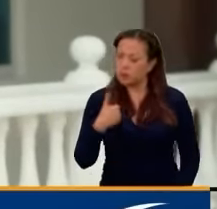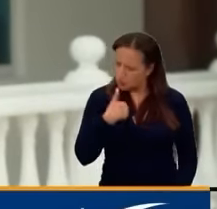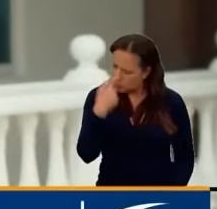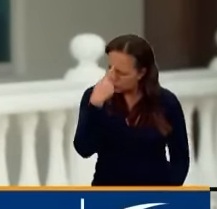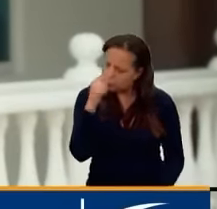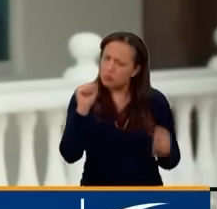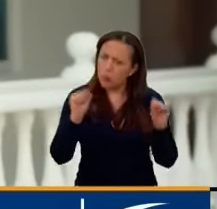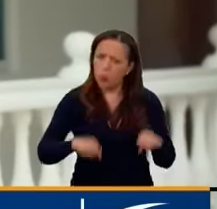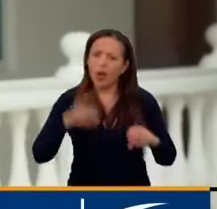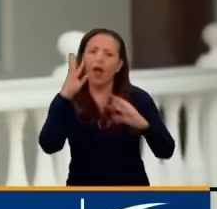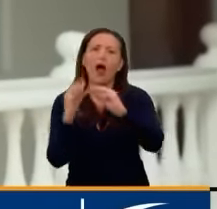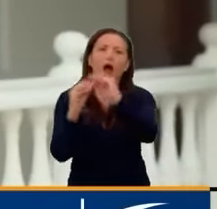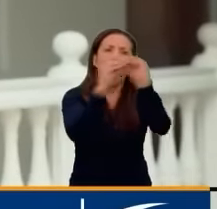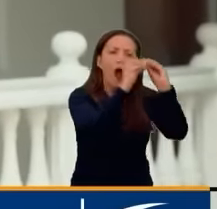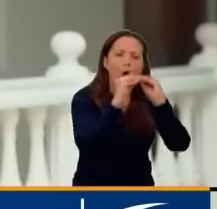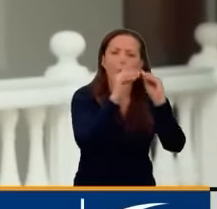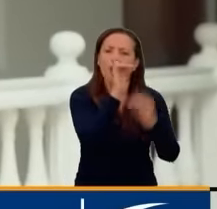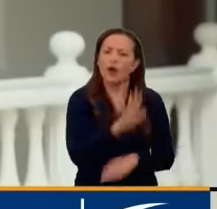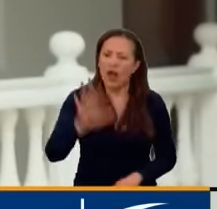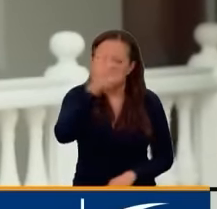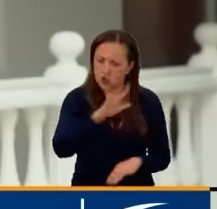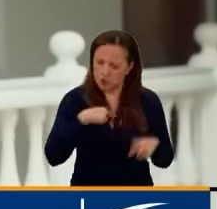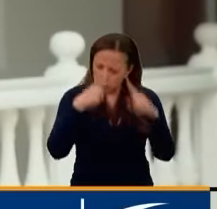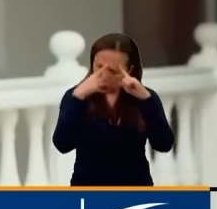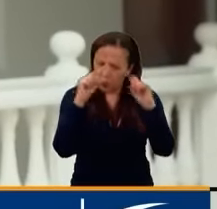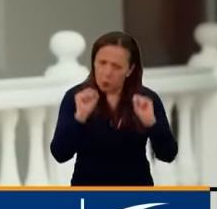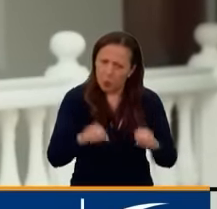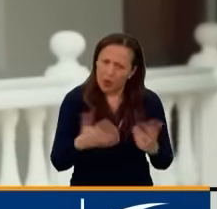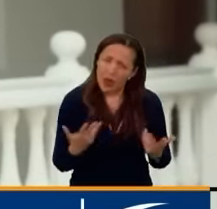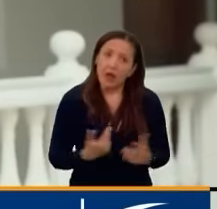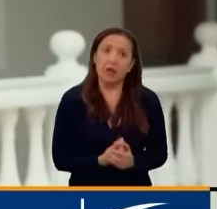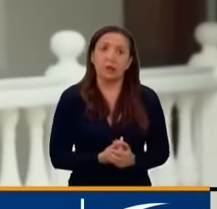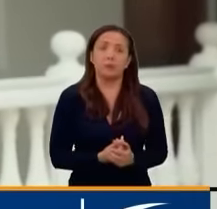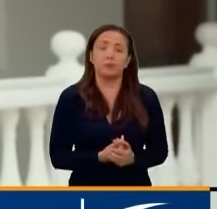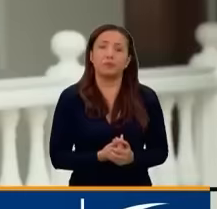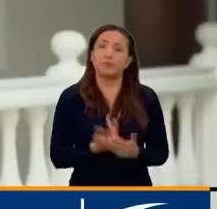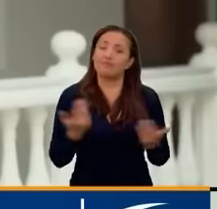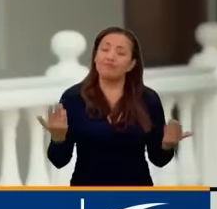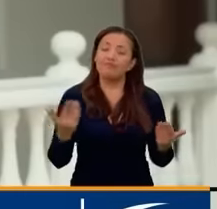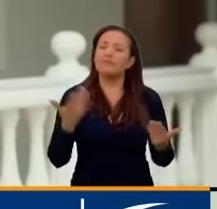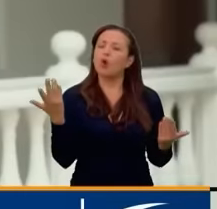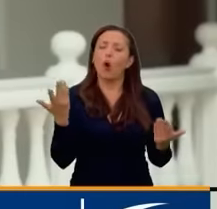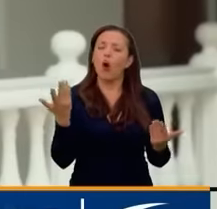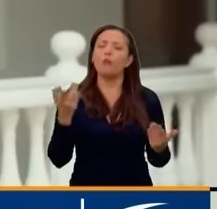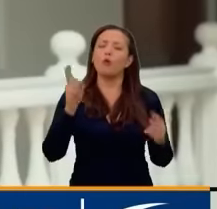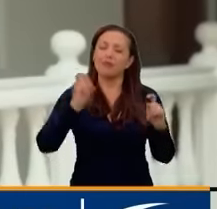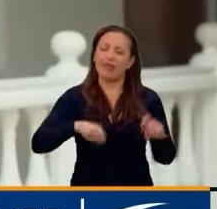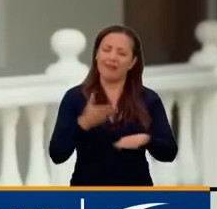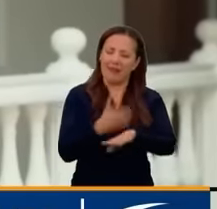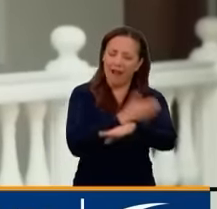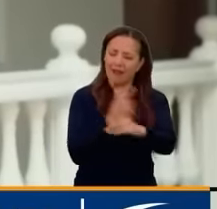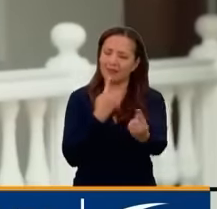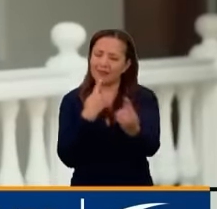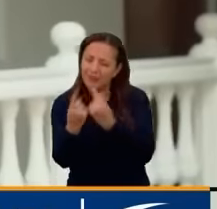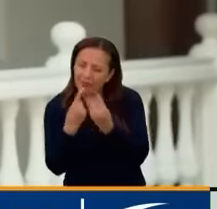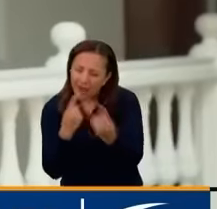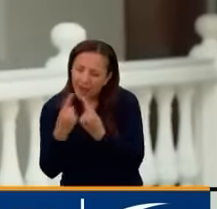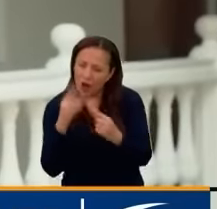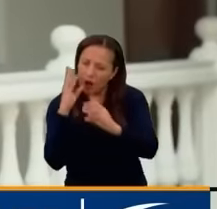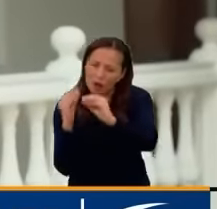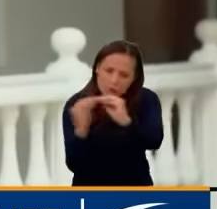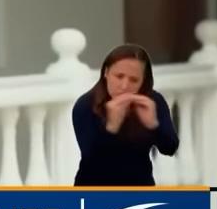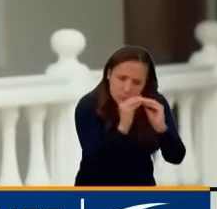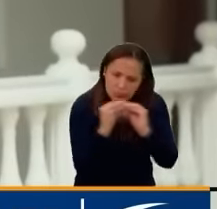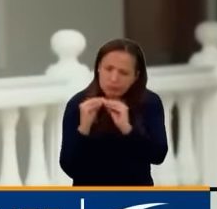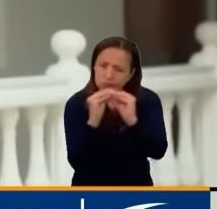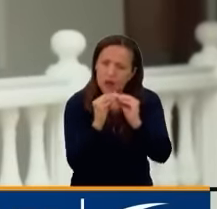un acuerdo nacional en el que a través de un diálogo y una concertación nos pongamos de acuerdo